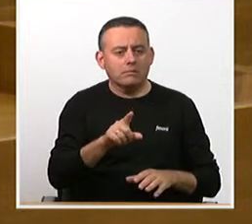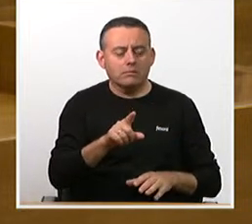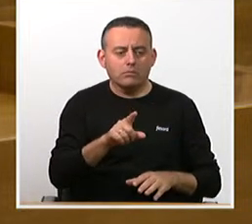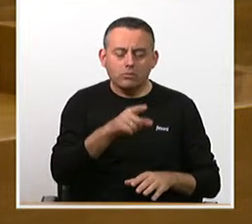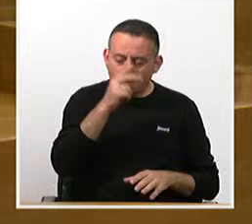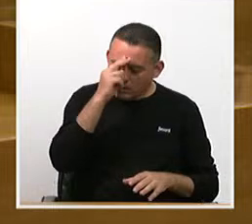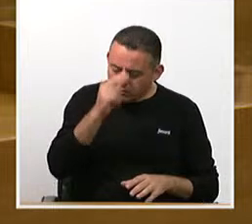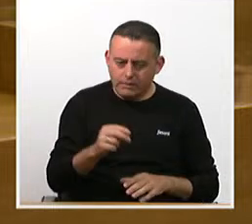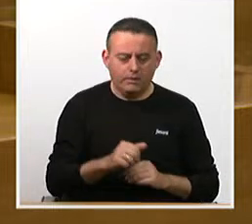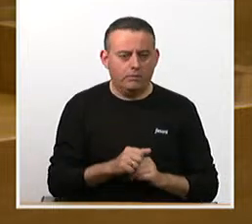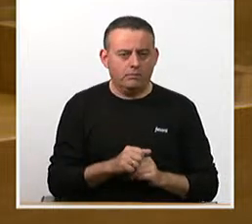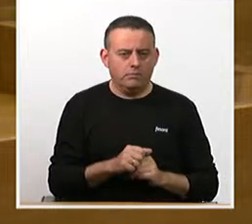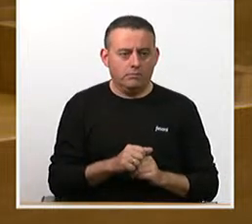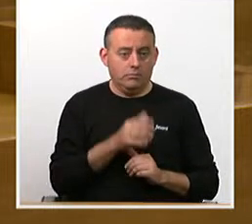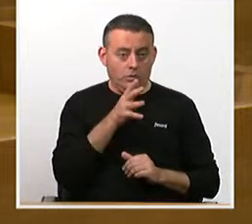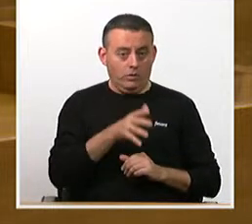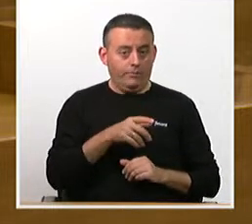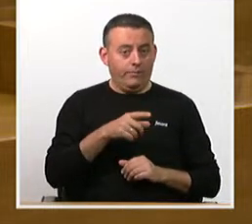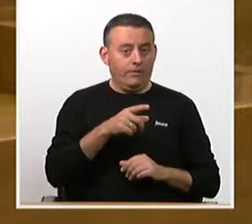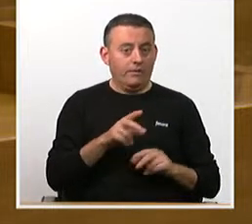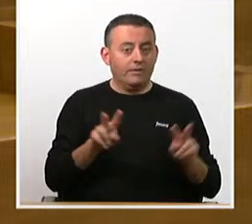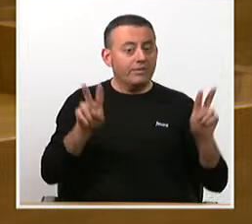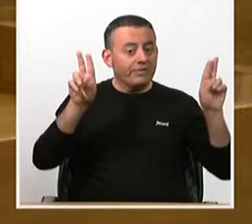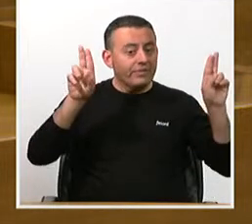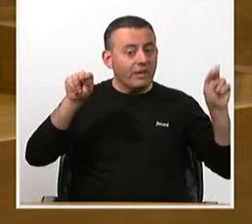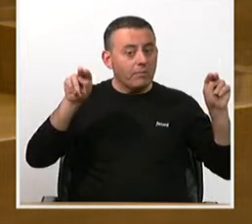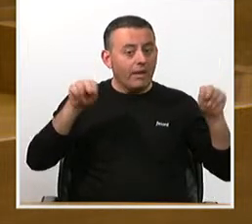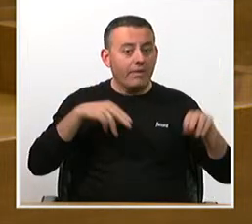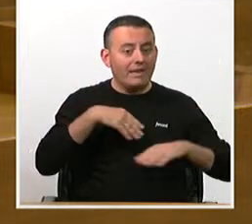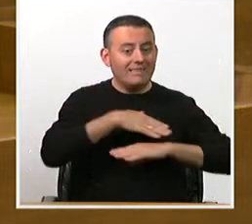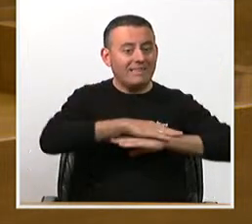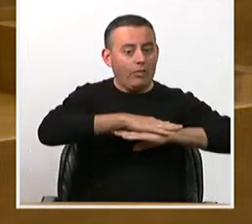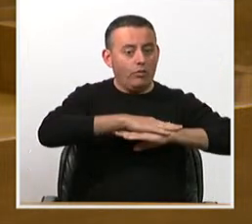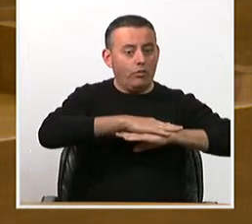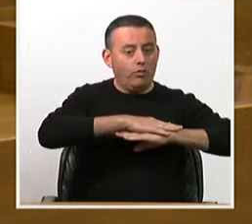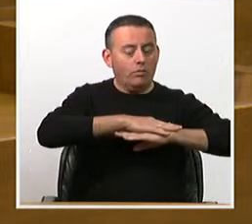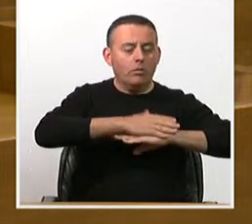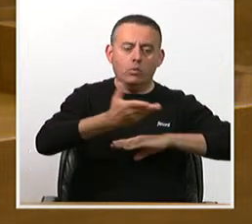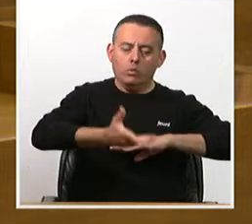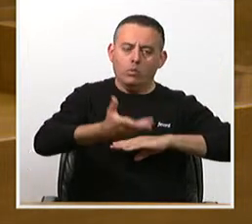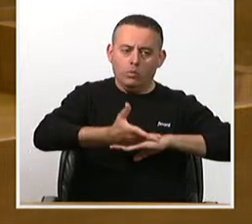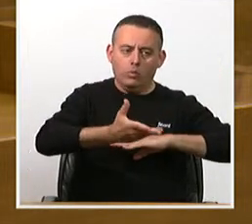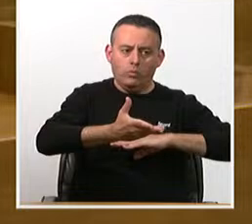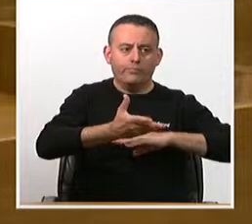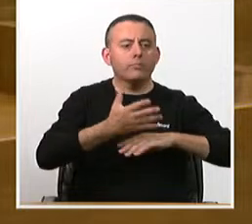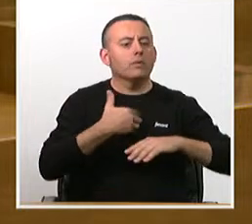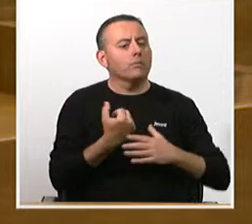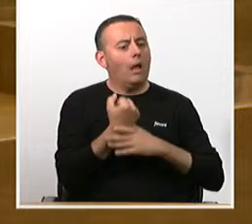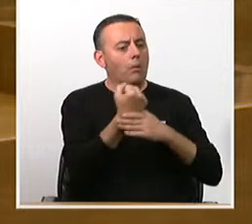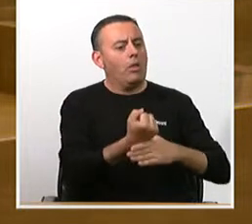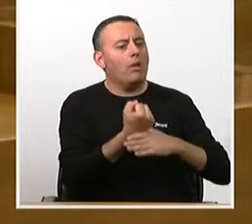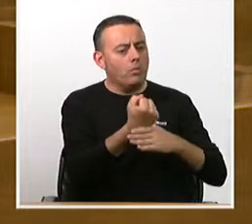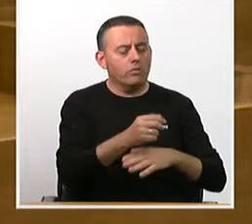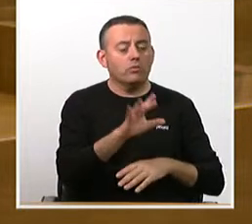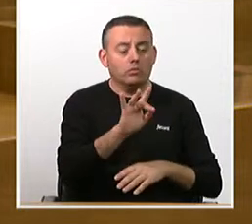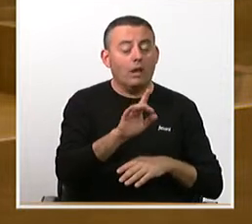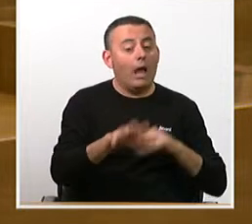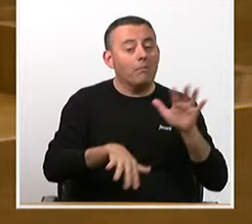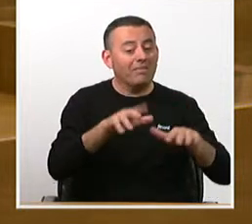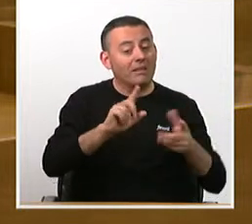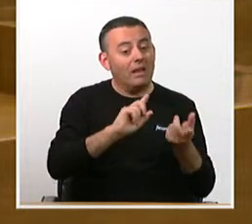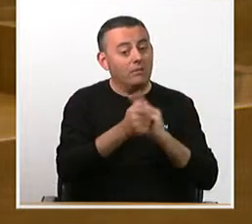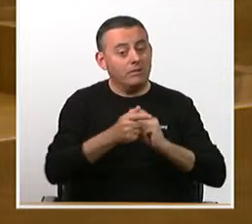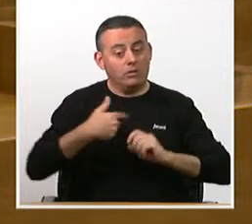apoyado en los las cuestiones de estado en muchas ocasiones sin reciprocidad por su parte hoy volvemos a tenderles la mano